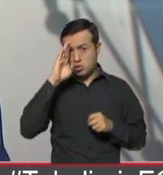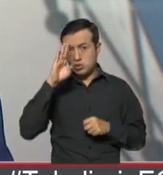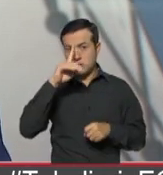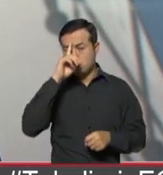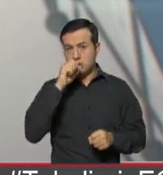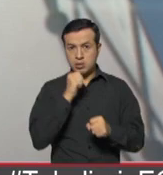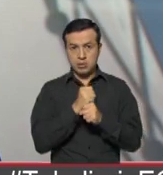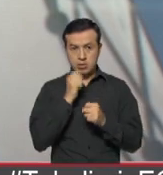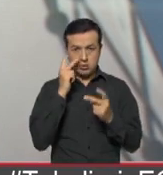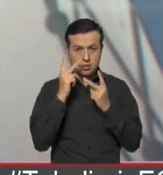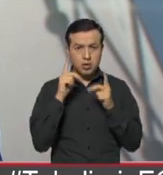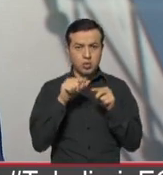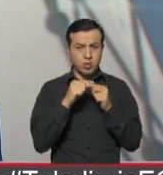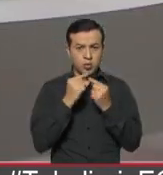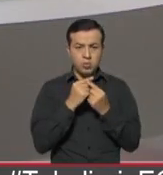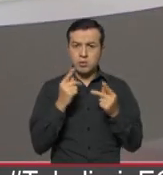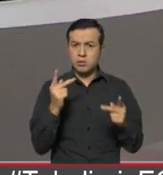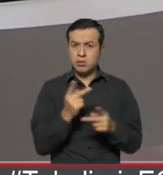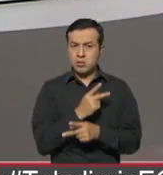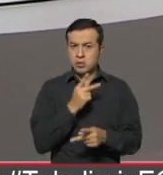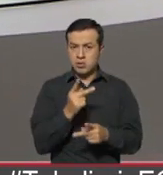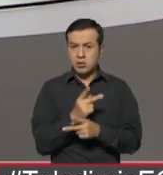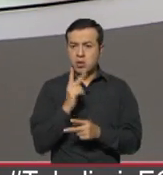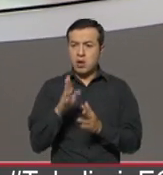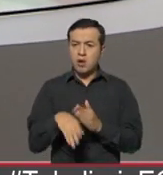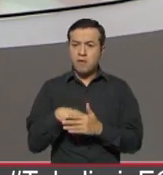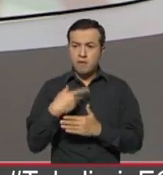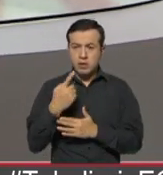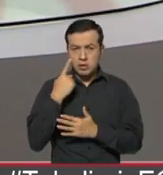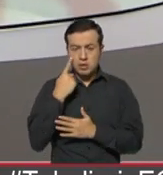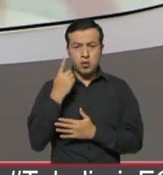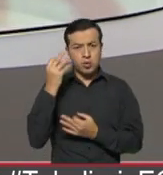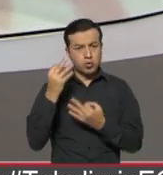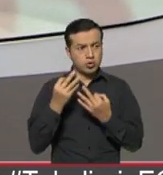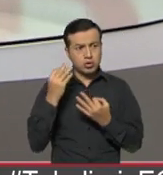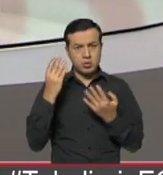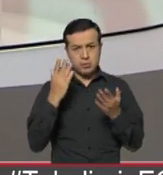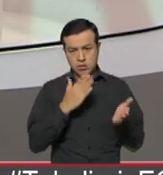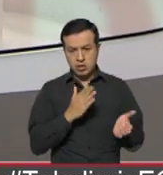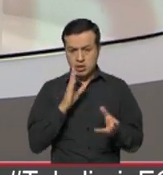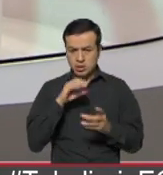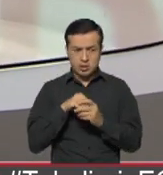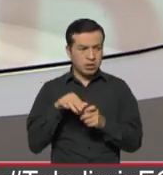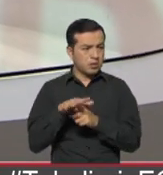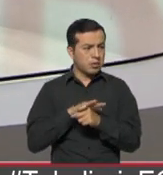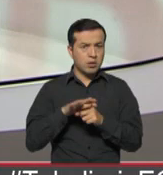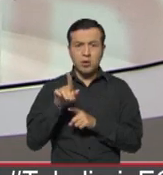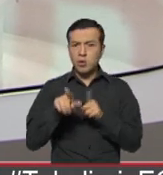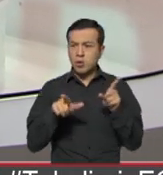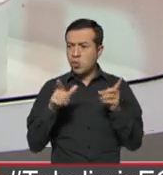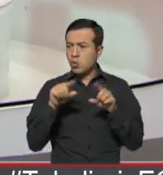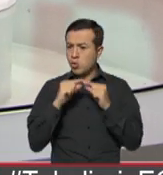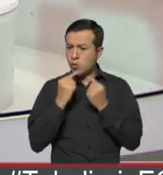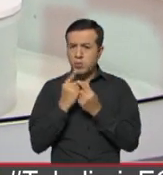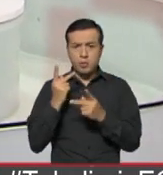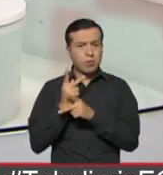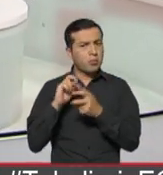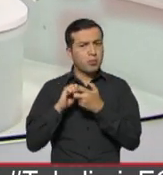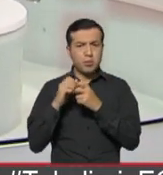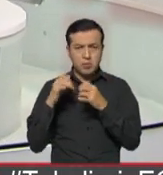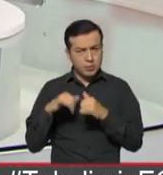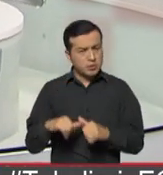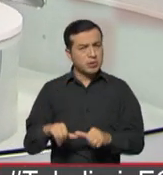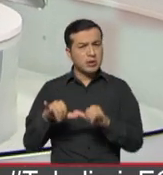para identificar bandas que están externamente para poder llevarlas a la justicia, pero cuando están adentro resulta que también siguen siendo un problema muy